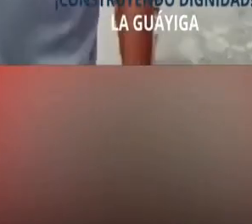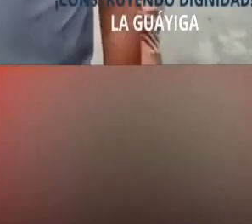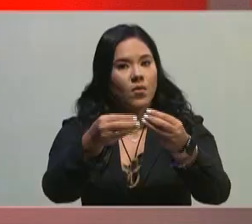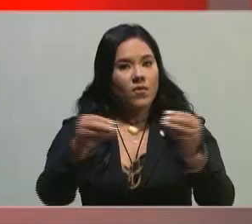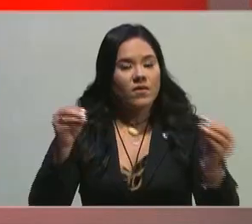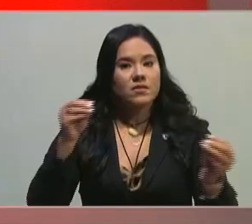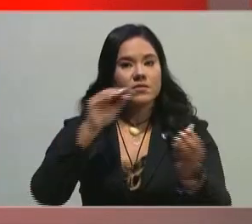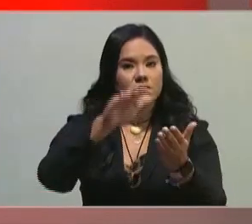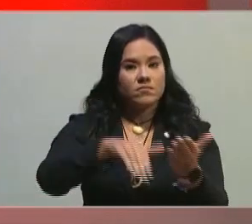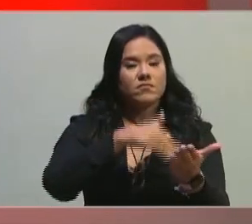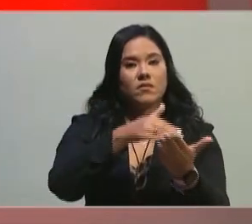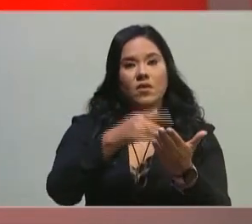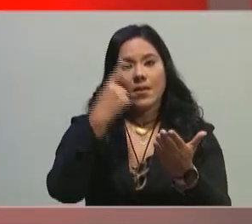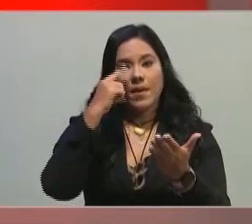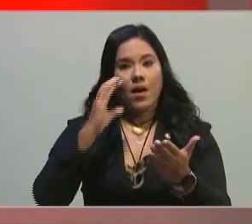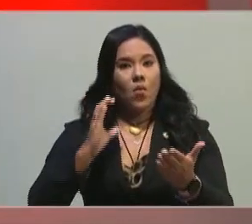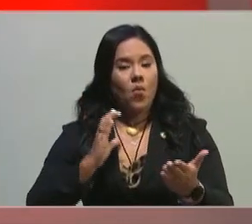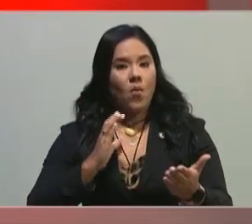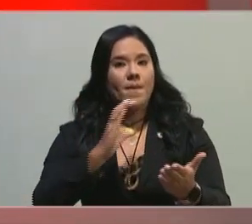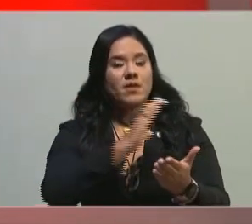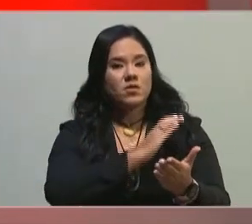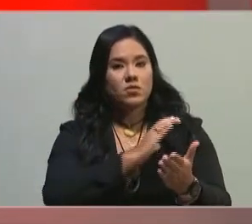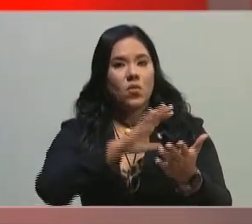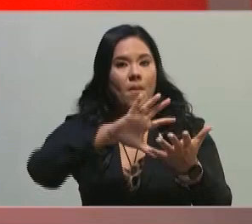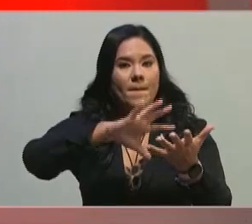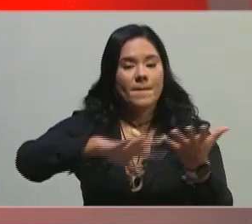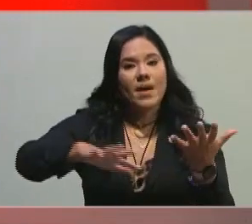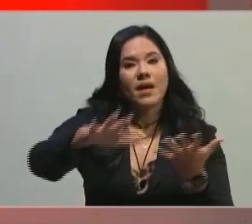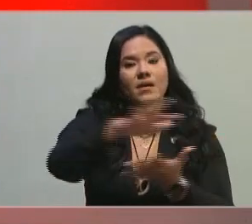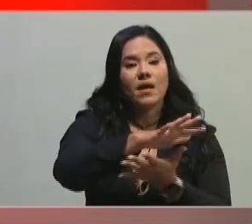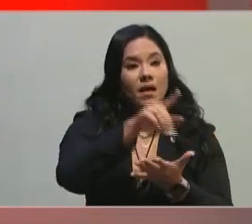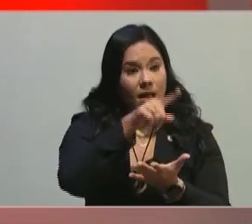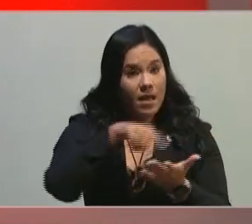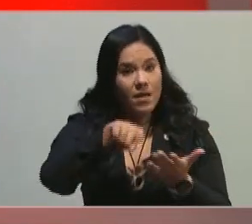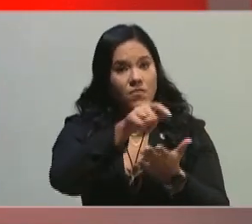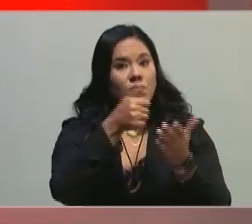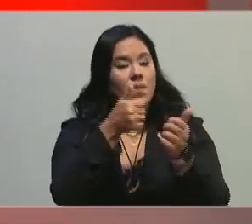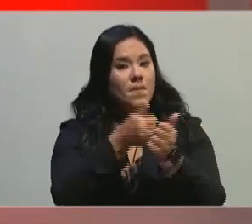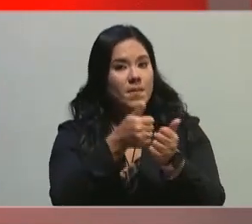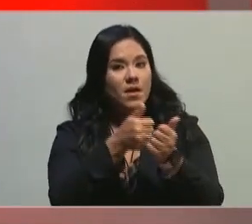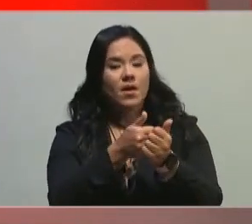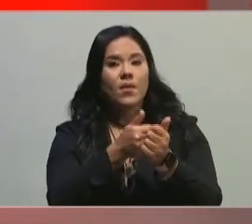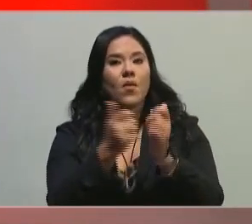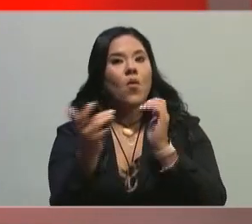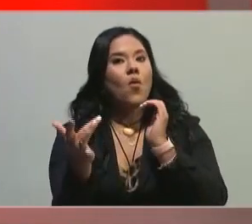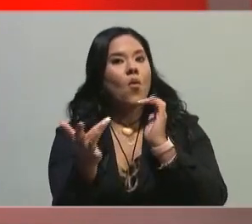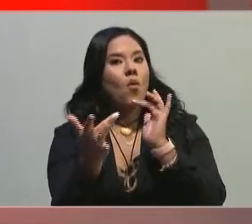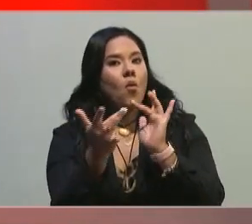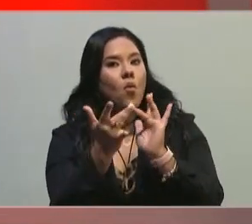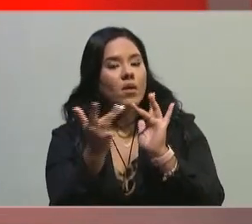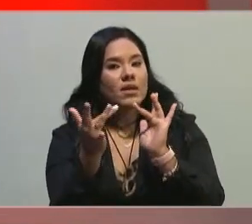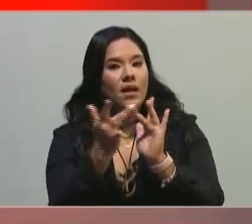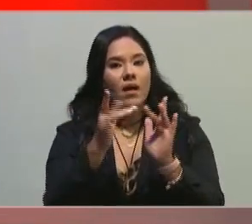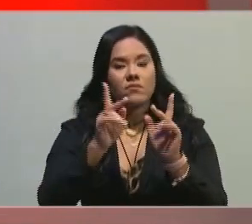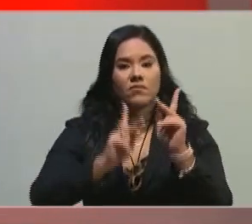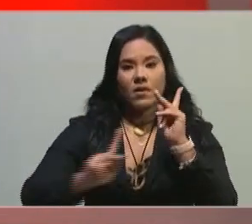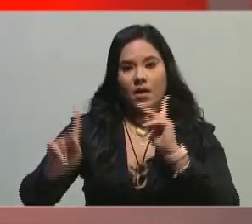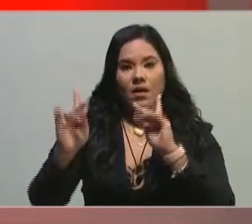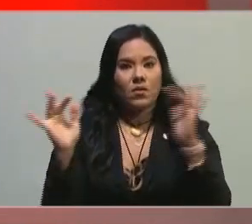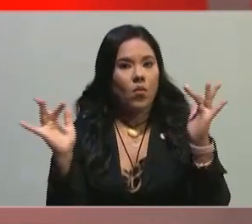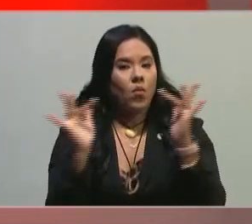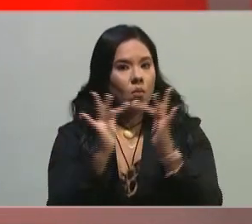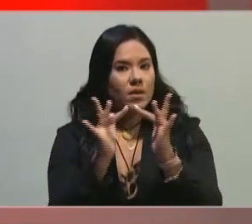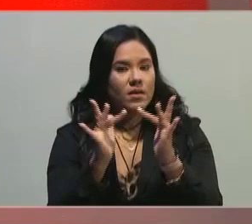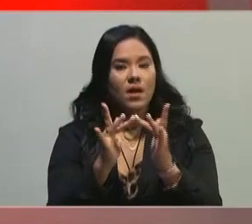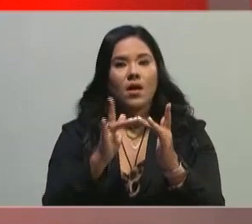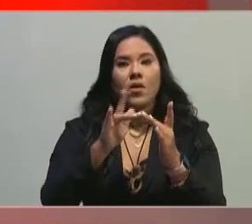sectoriales de la comisión barrial y son ellos lo que a través de el contacto directo con la gente el contacto directo